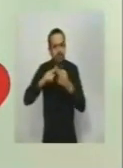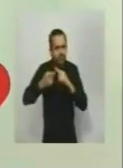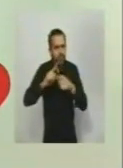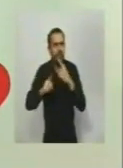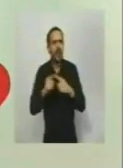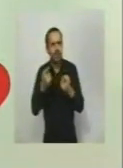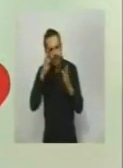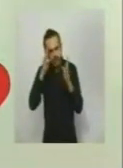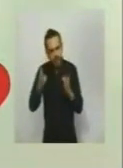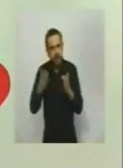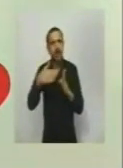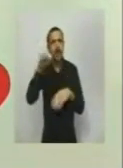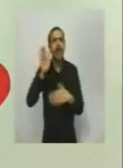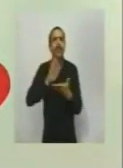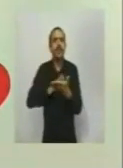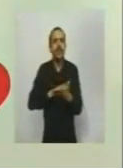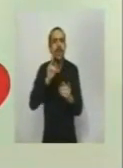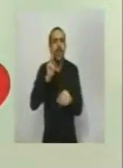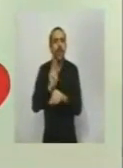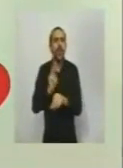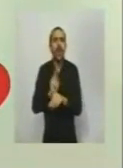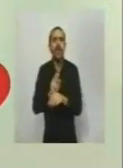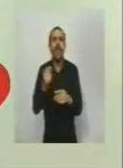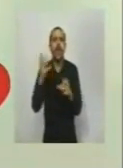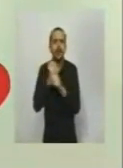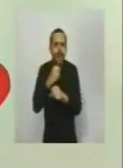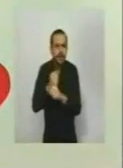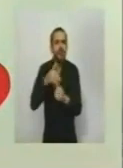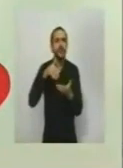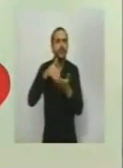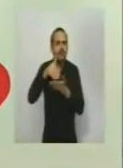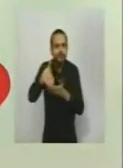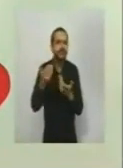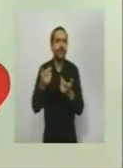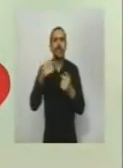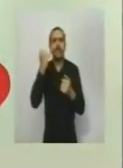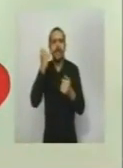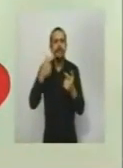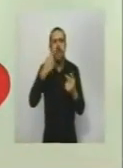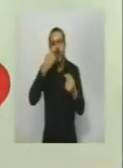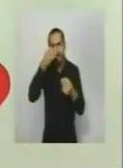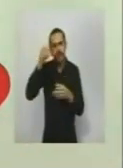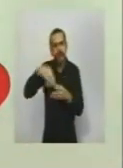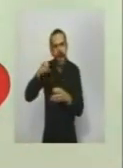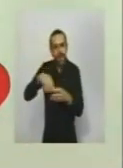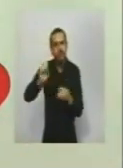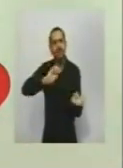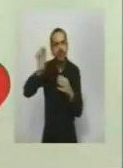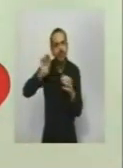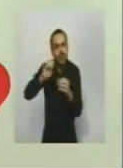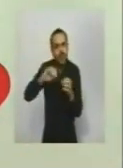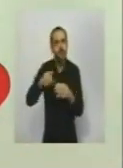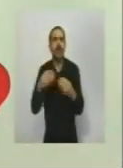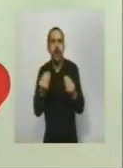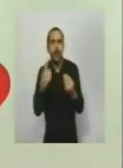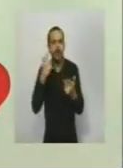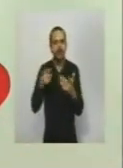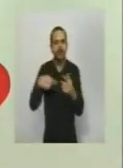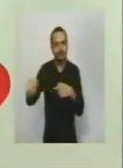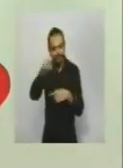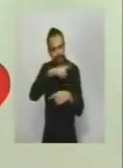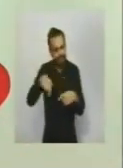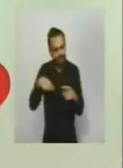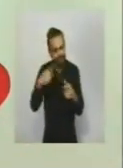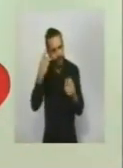con el transporte y la operación de los residuos biopatogénicos en el marco de esta emergencia en particular,